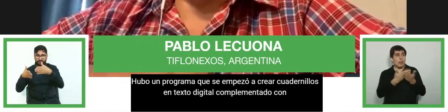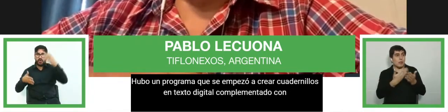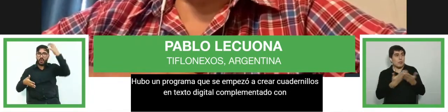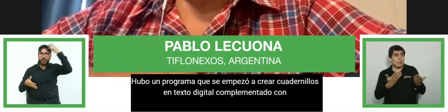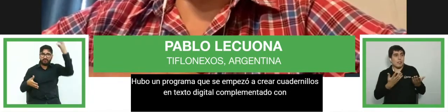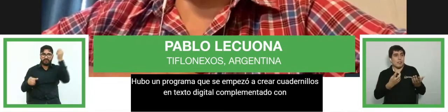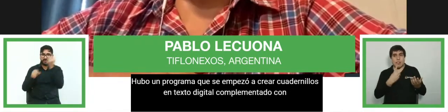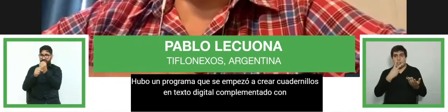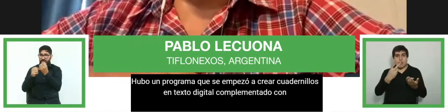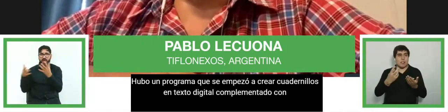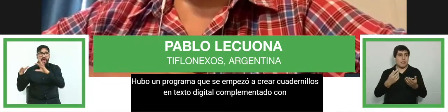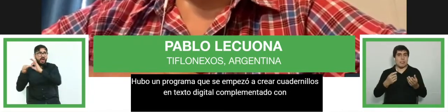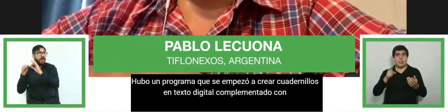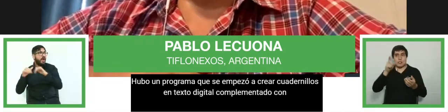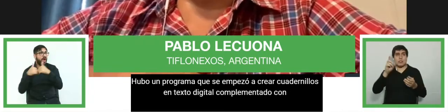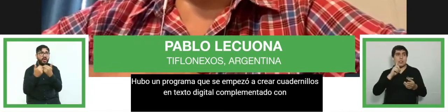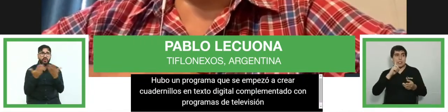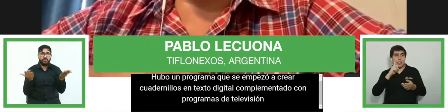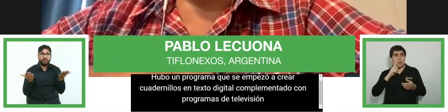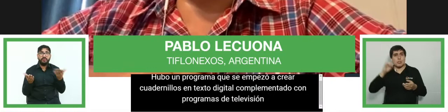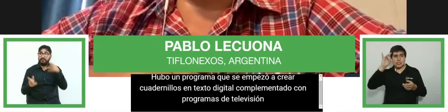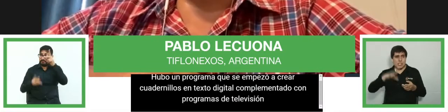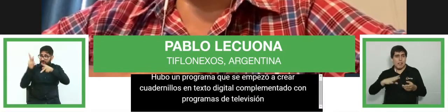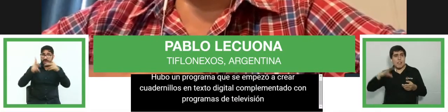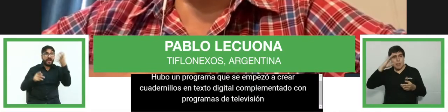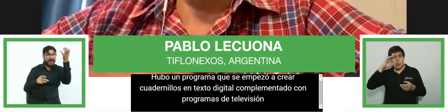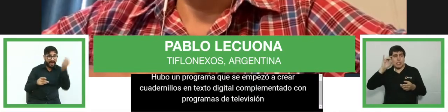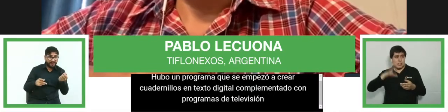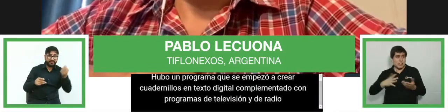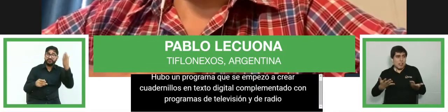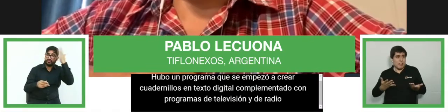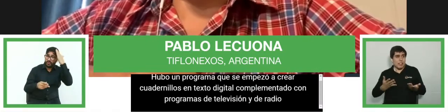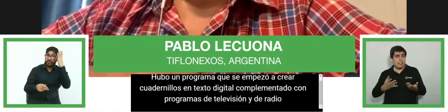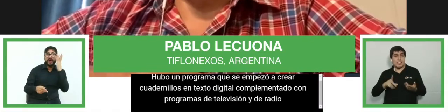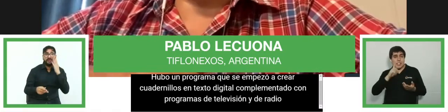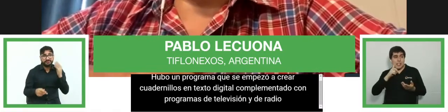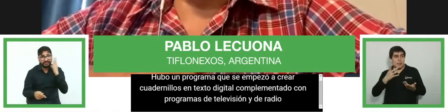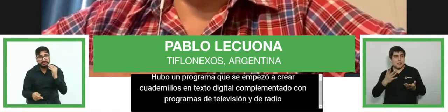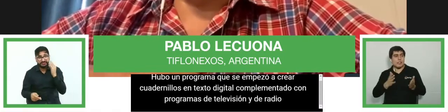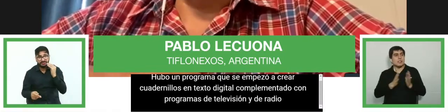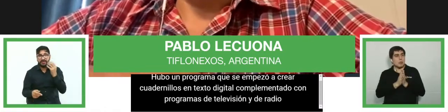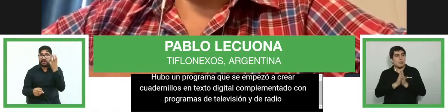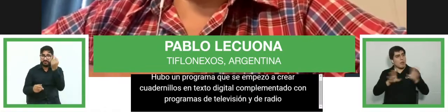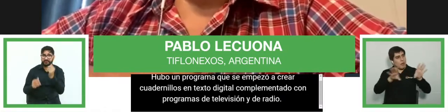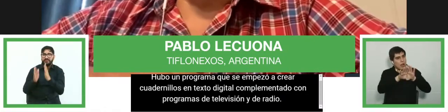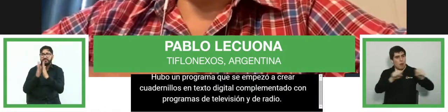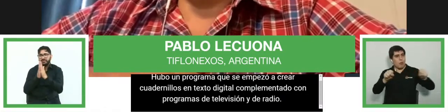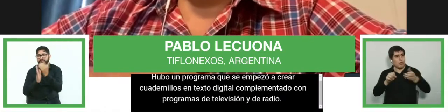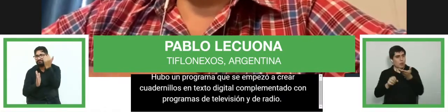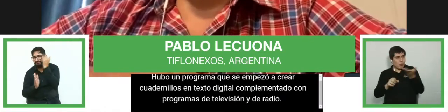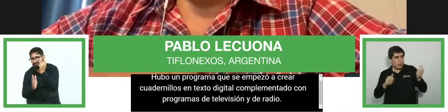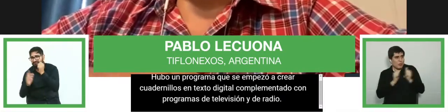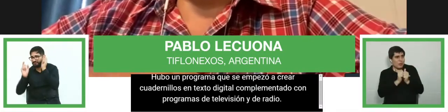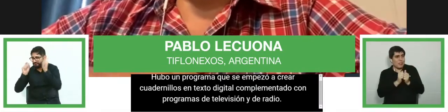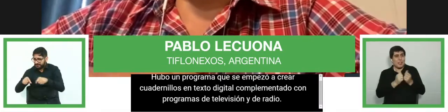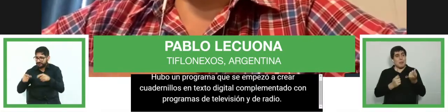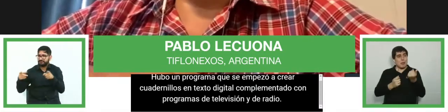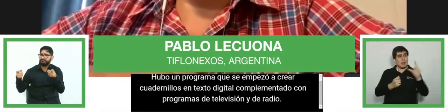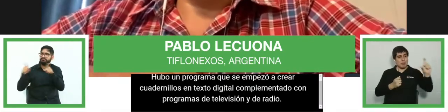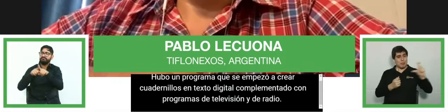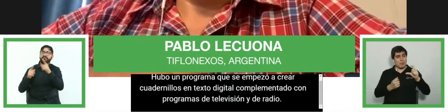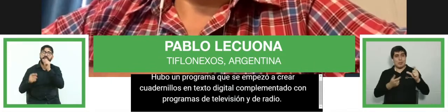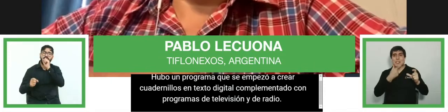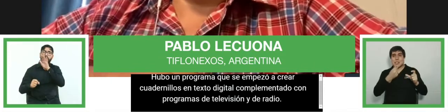favor, veamos cómo hacer esto accesible, nosotros tenemos el conocimiento, tenemos la experiencia, necesitamos articular, necesitamos los recursos para que esto se pueda